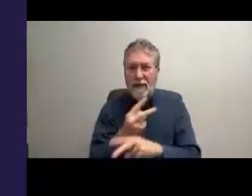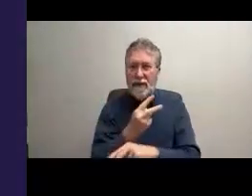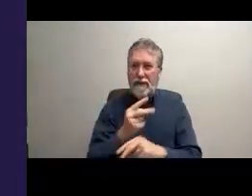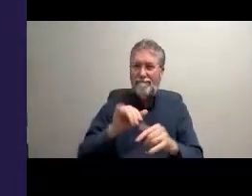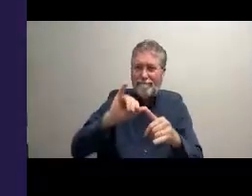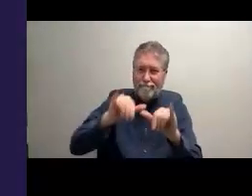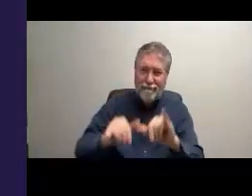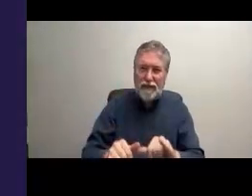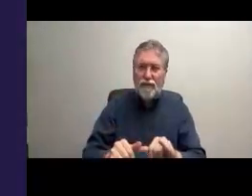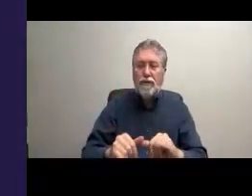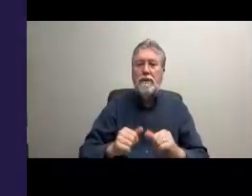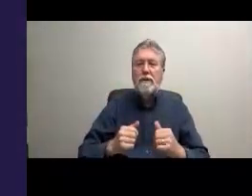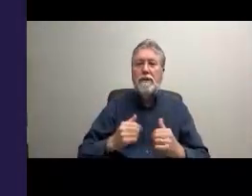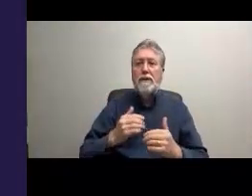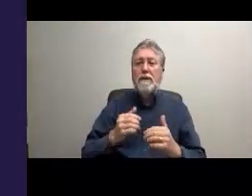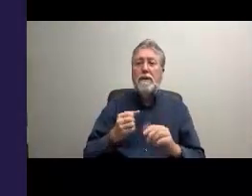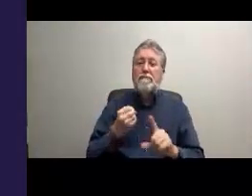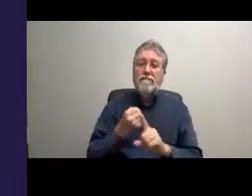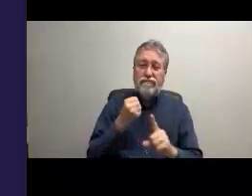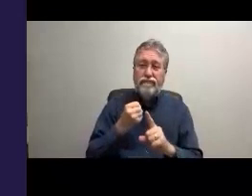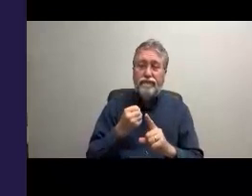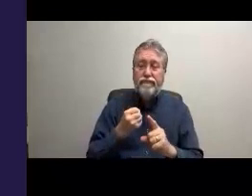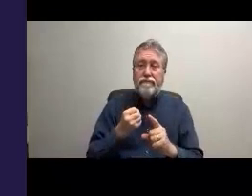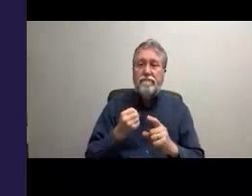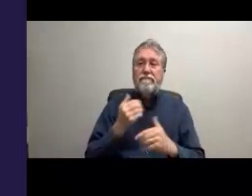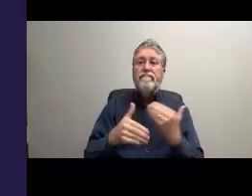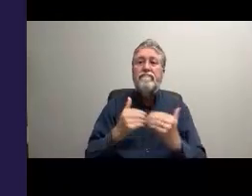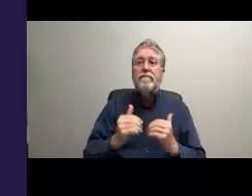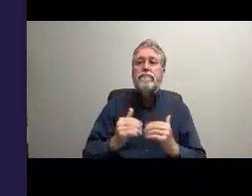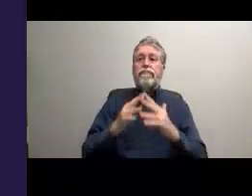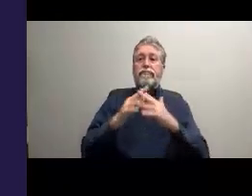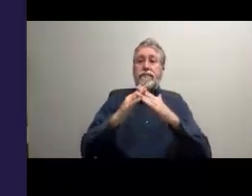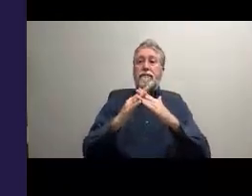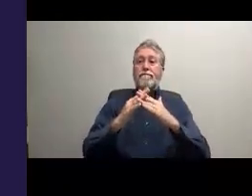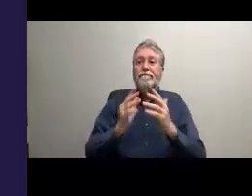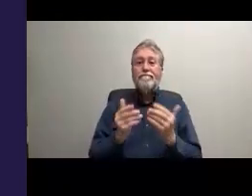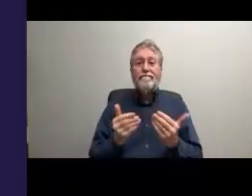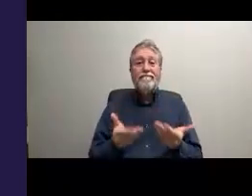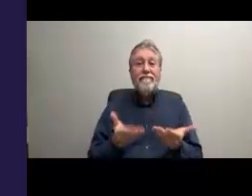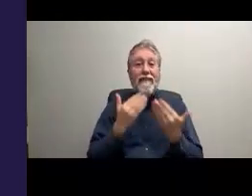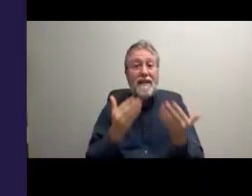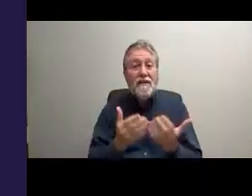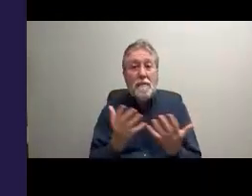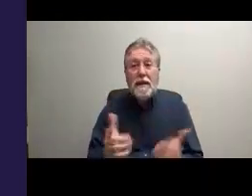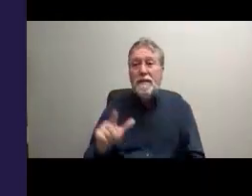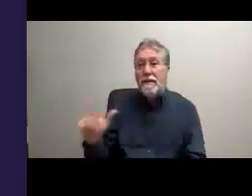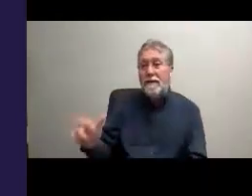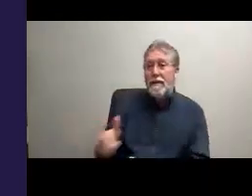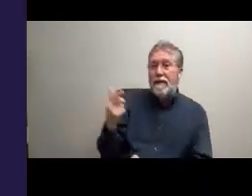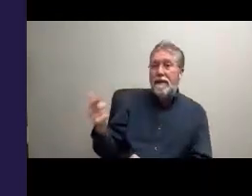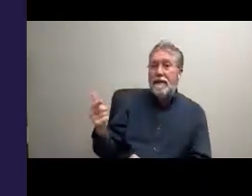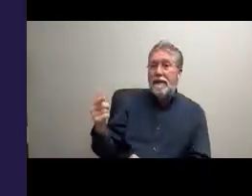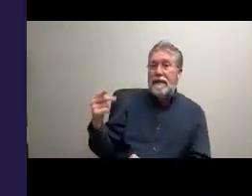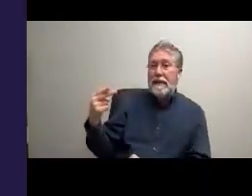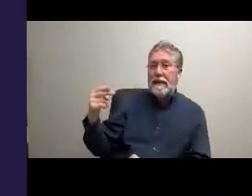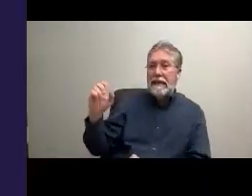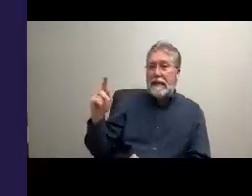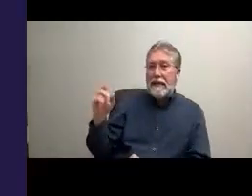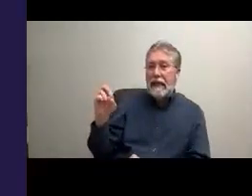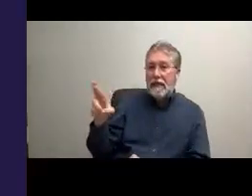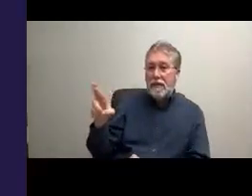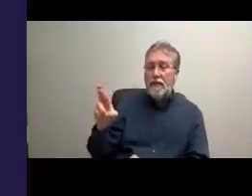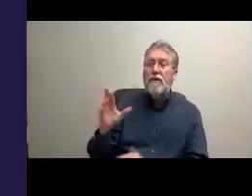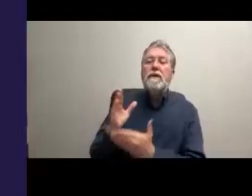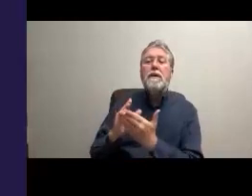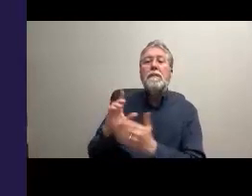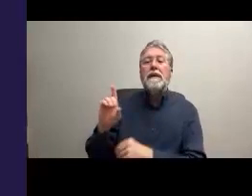Muchas gracias. Voy a ceder la palabra a mi colega Héctor, que va a hablar un poco sobre los productos de datos que tenemos para proporcionar